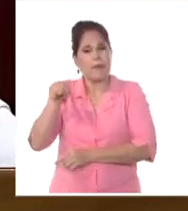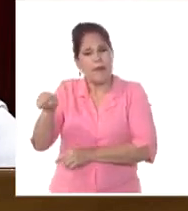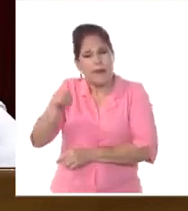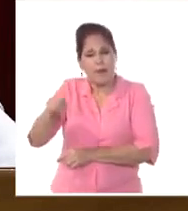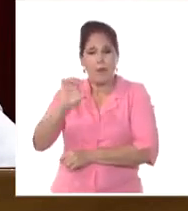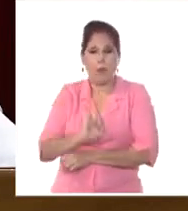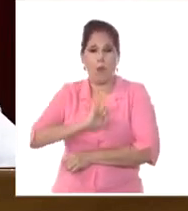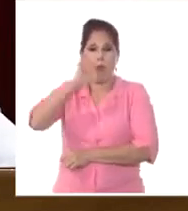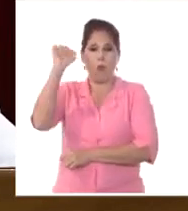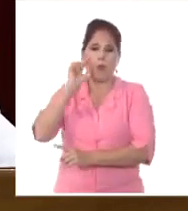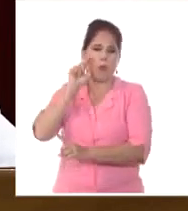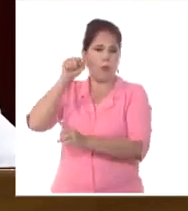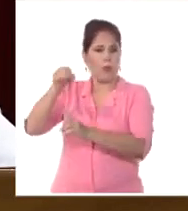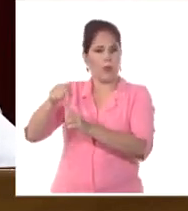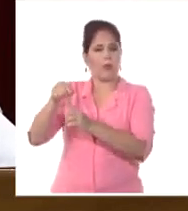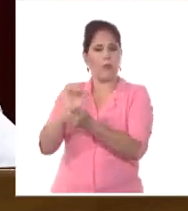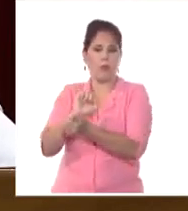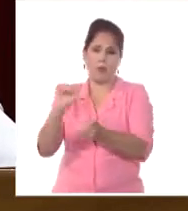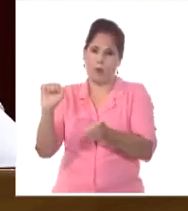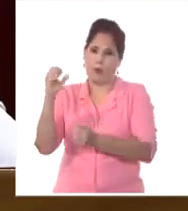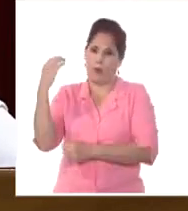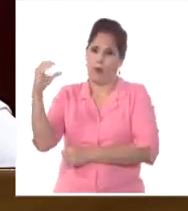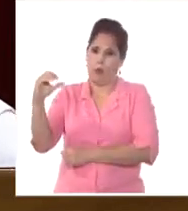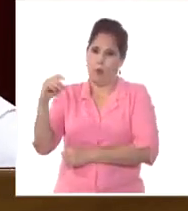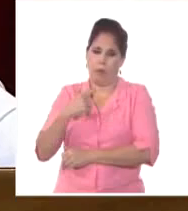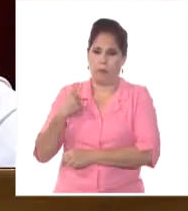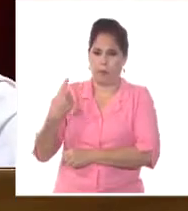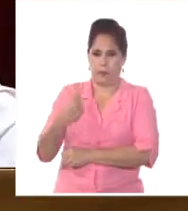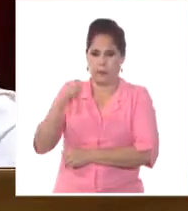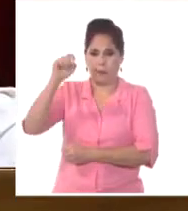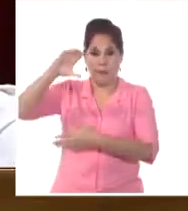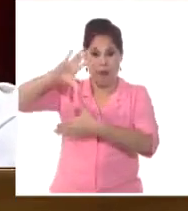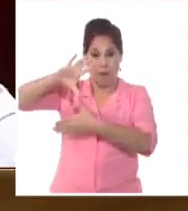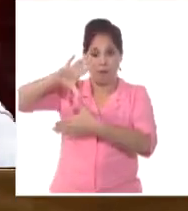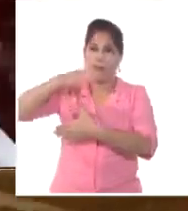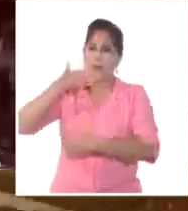de este anhelado propósito del pueblo colombiano y de nuestra región.